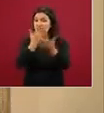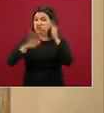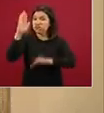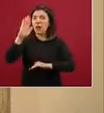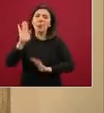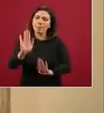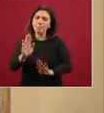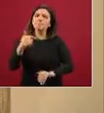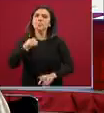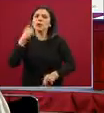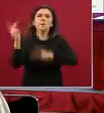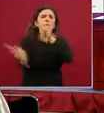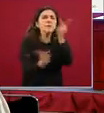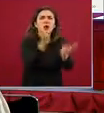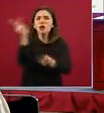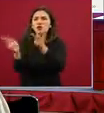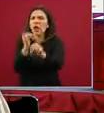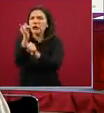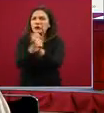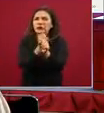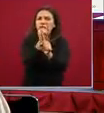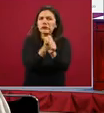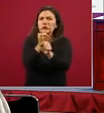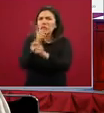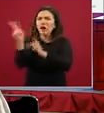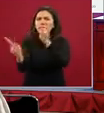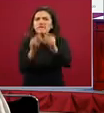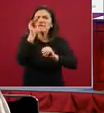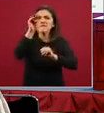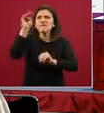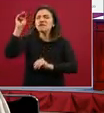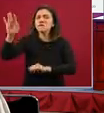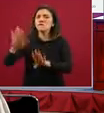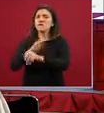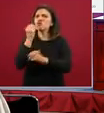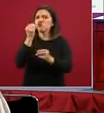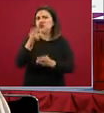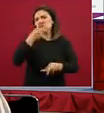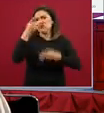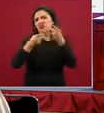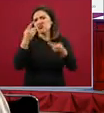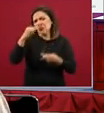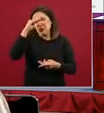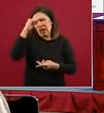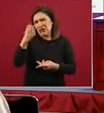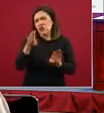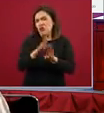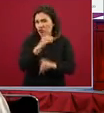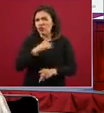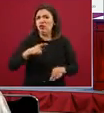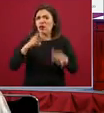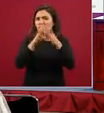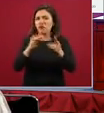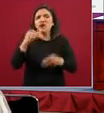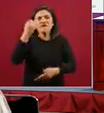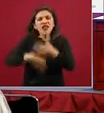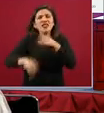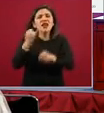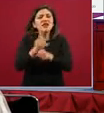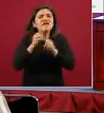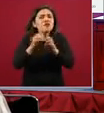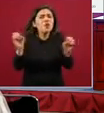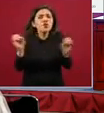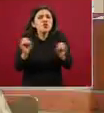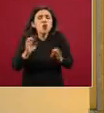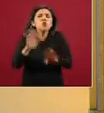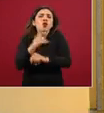que hicimos encuestas e investigaciones, porque hay mucho señalamiento en ese sentido que hay que aclarar, porque no tienen la información suficiente, a lo